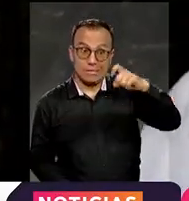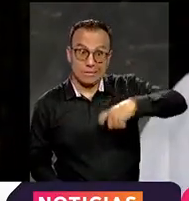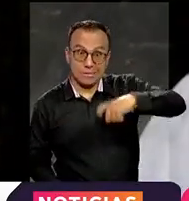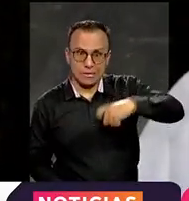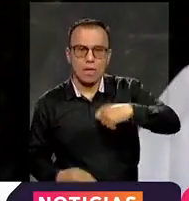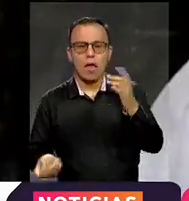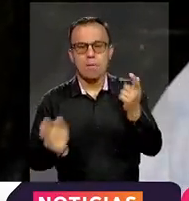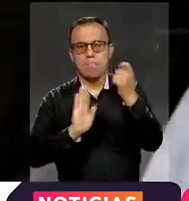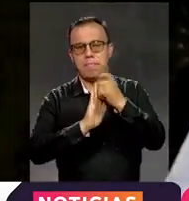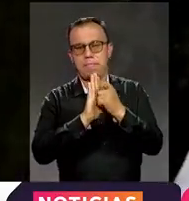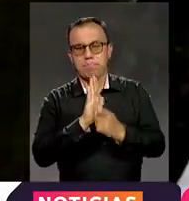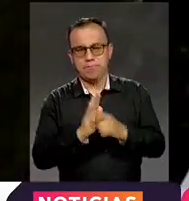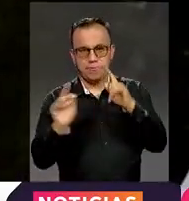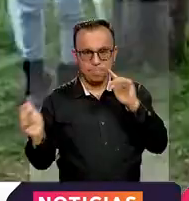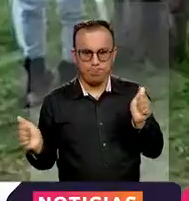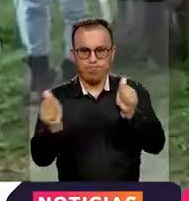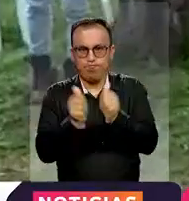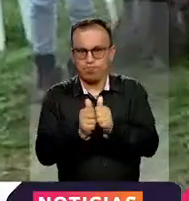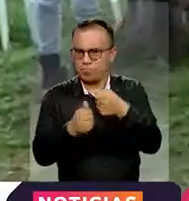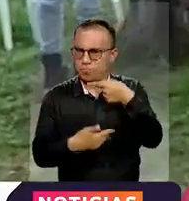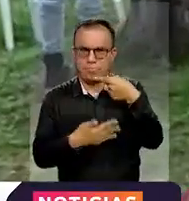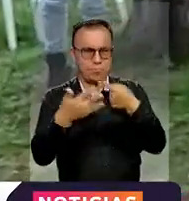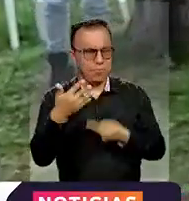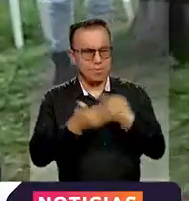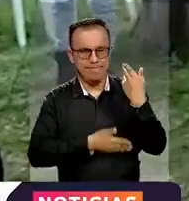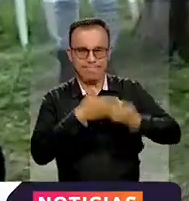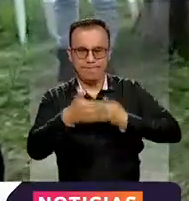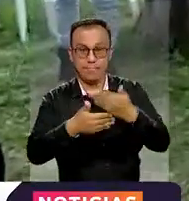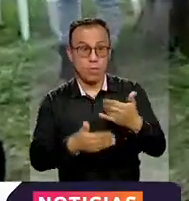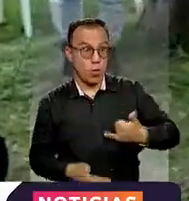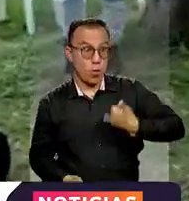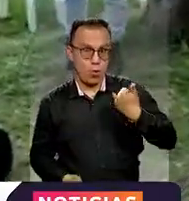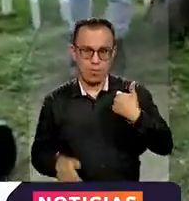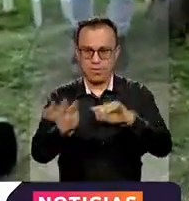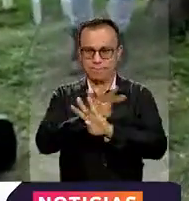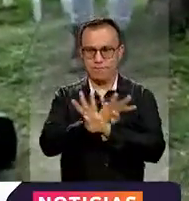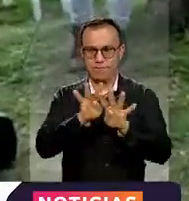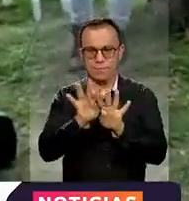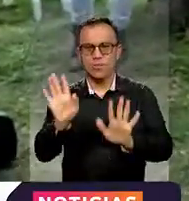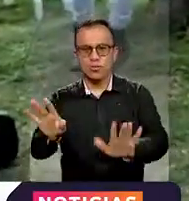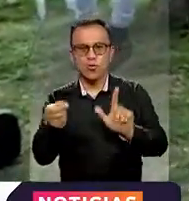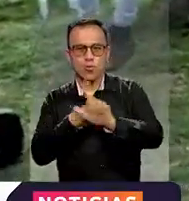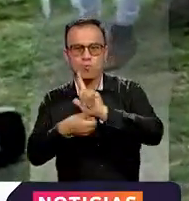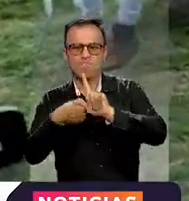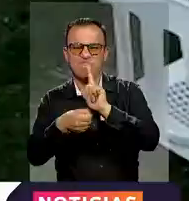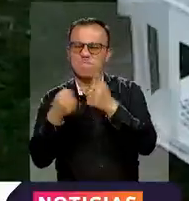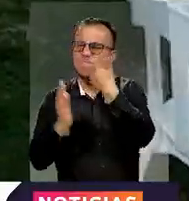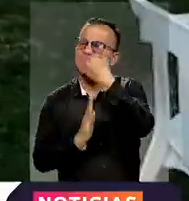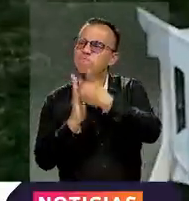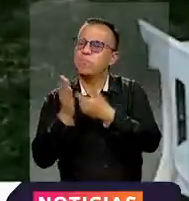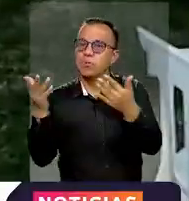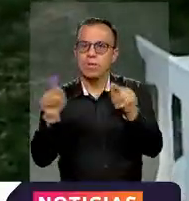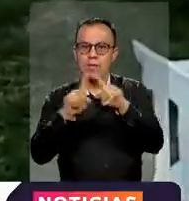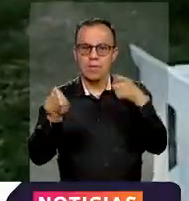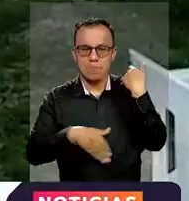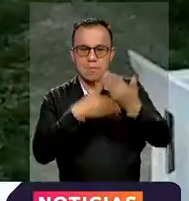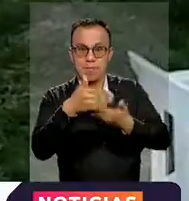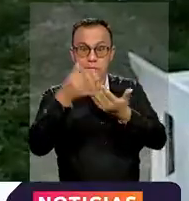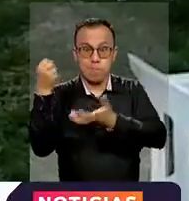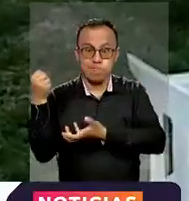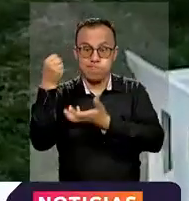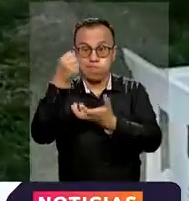que requieran y acompañarles en todos los procesos. Los jóvenes de primera línea en esta localidad piden cuentas sobre la inversión de los